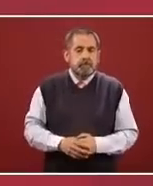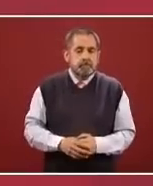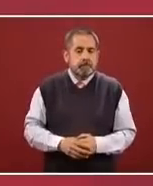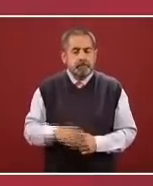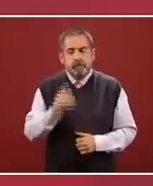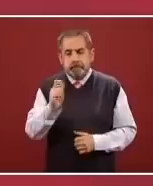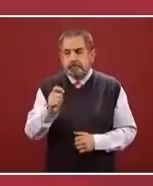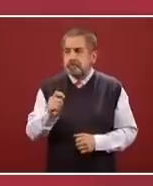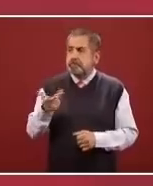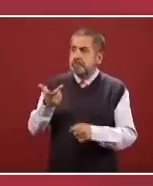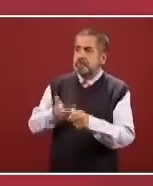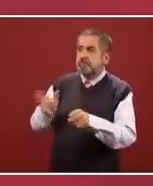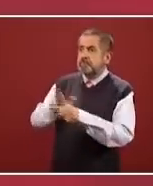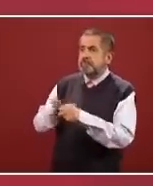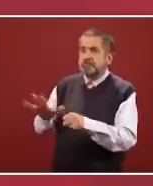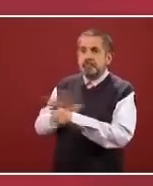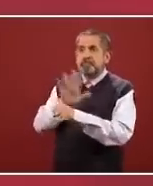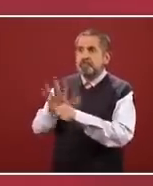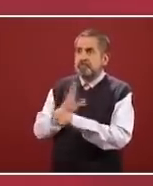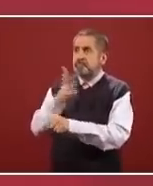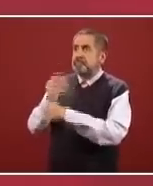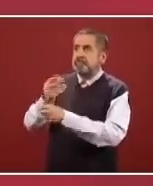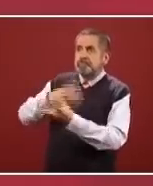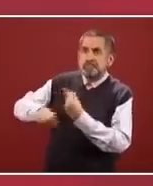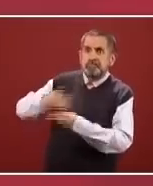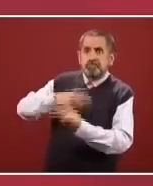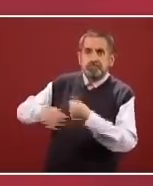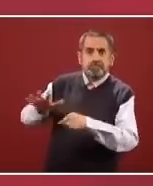reconversión hospitalaria. El momento que tengamos